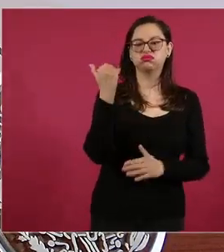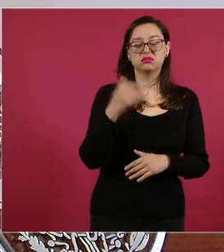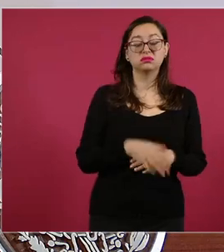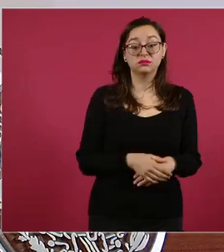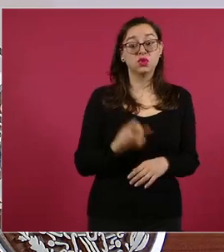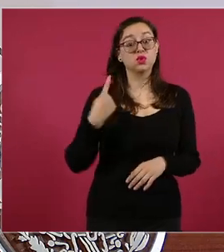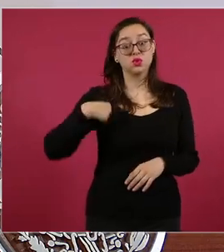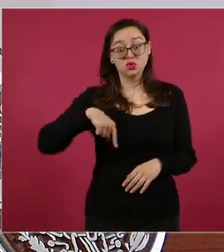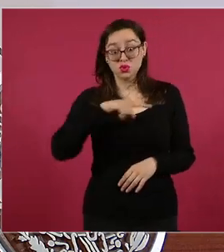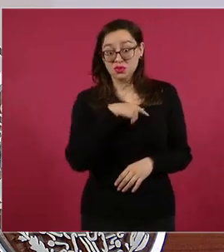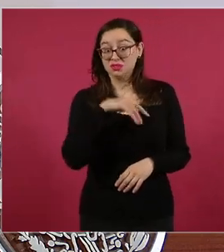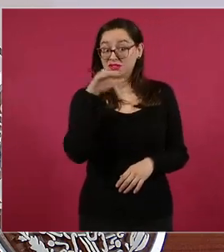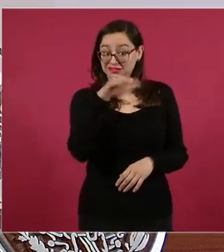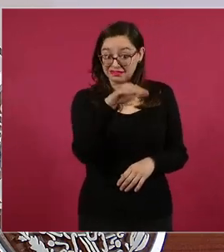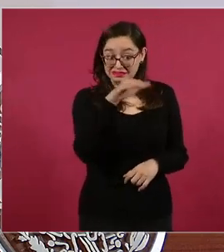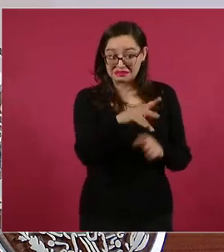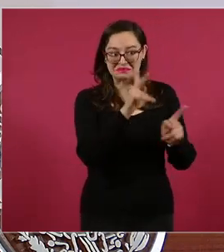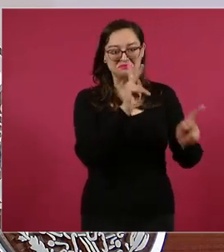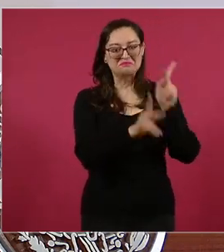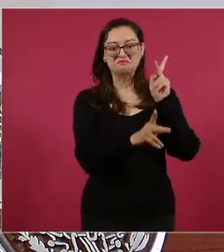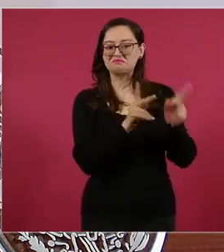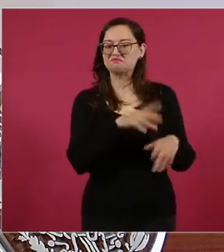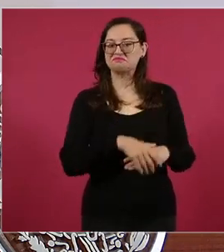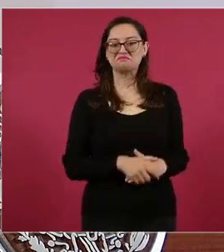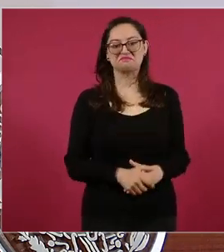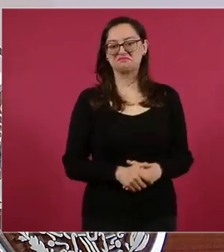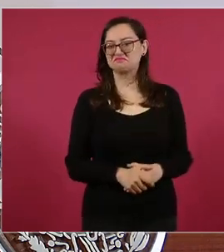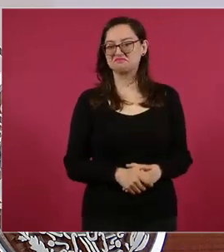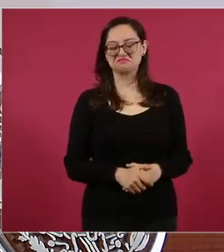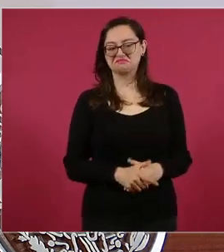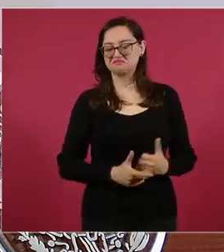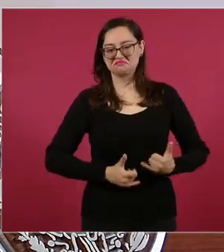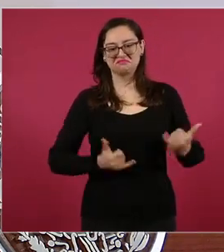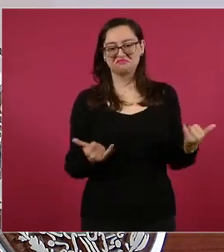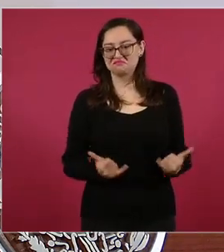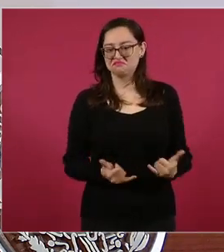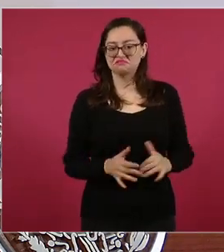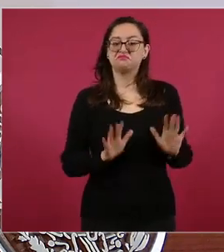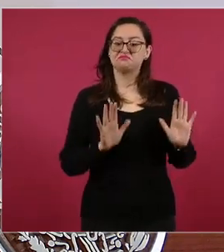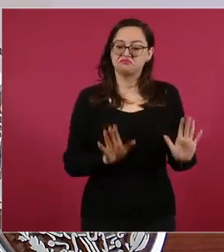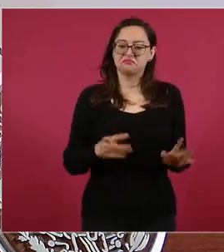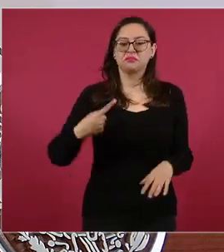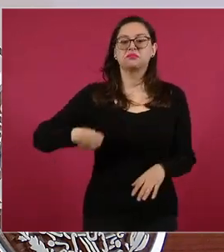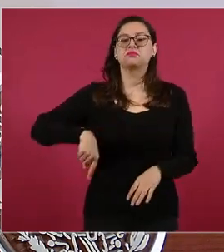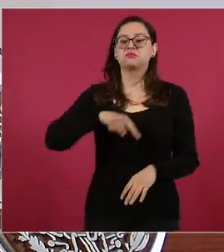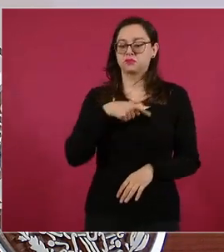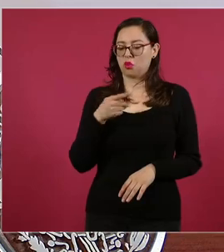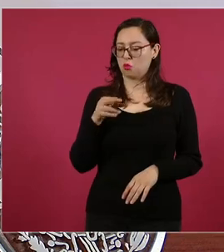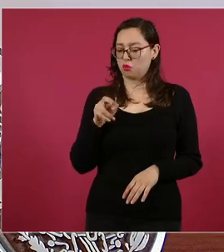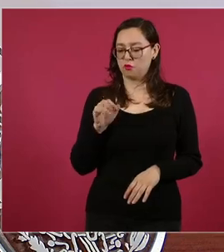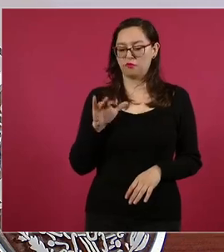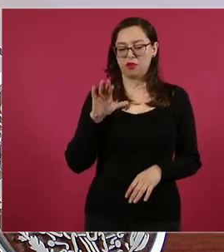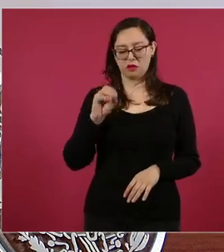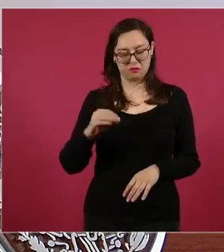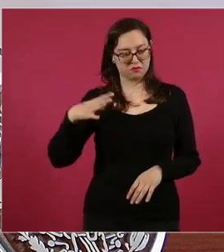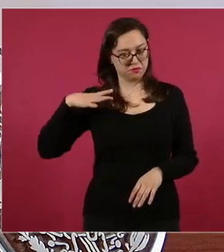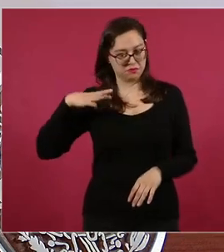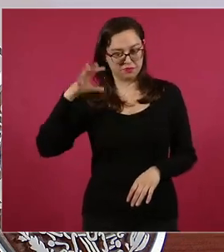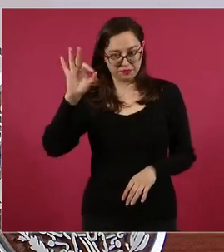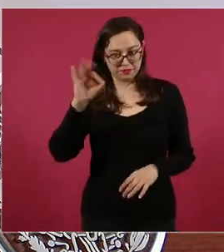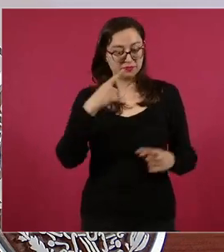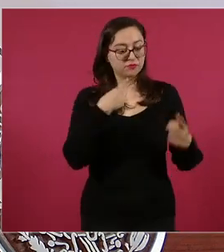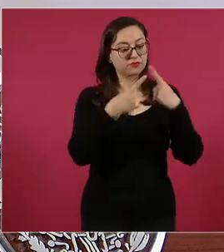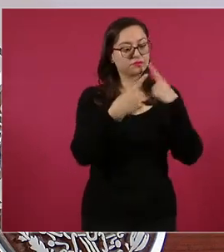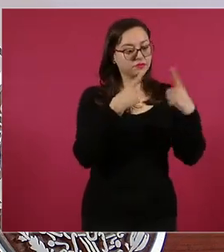ellos y, pues, de nuestra parte, como Procuraduría Federal del Consumidor, estamos abiertos a seguir dialogando, a que analicemos